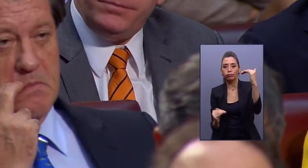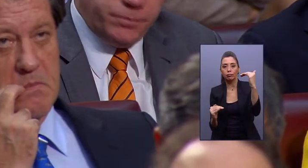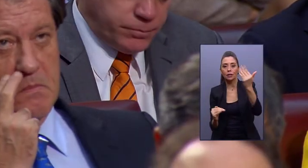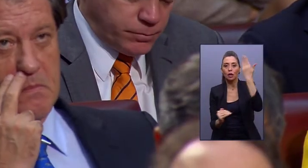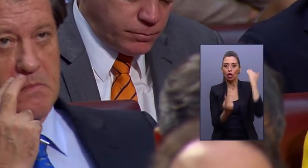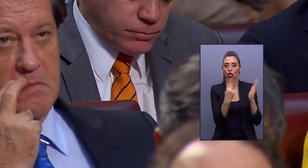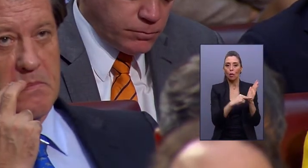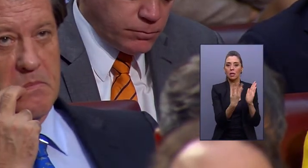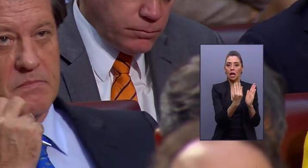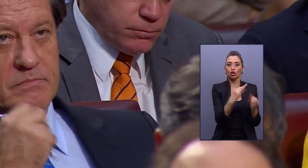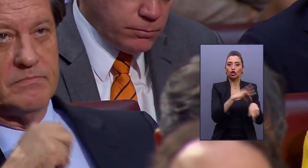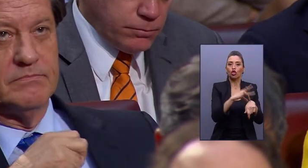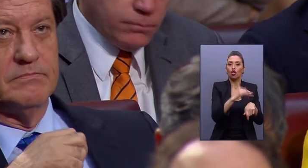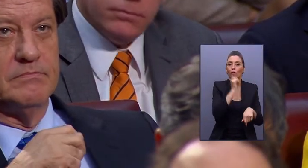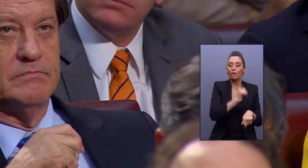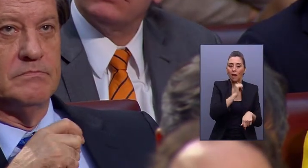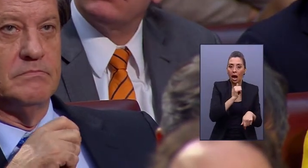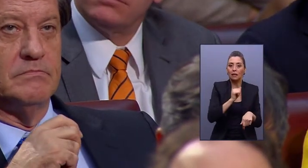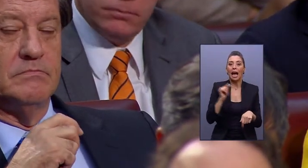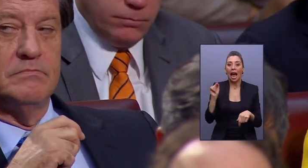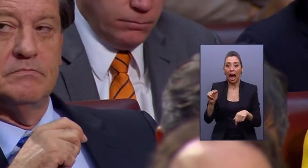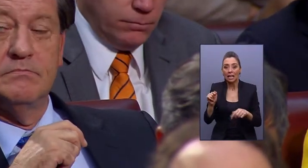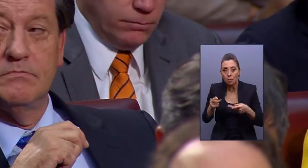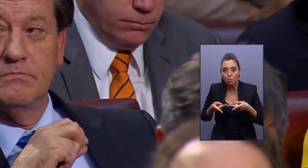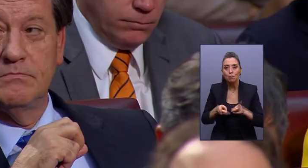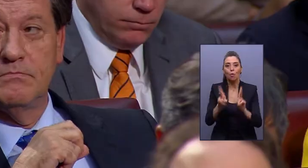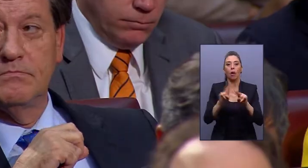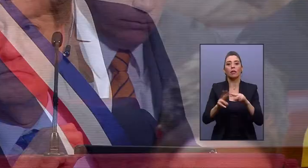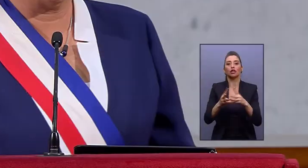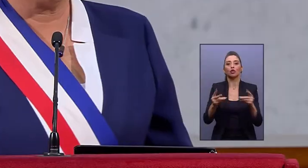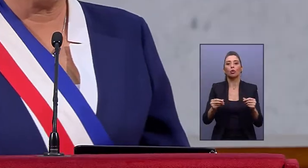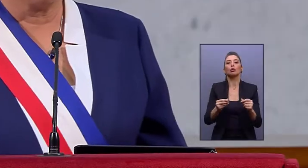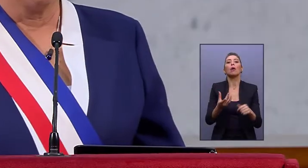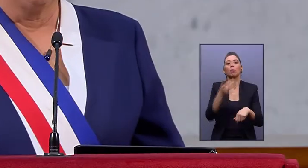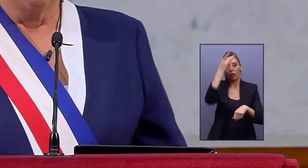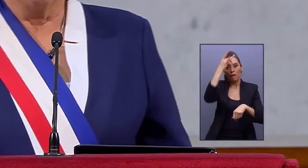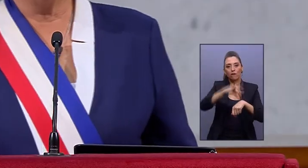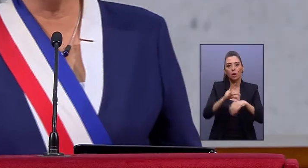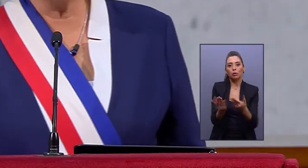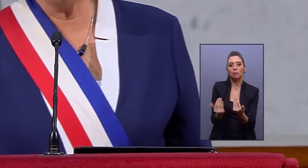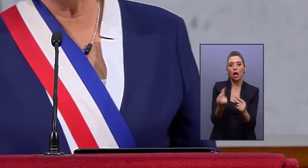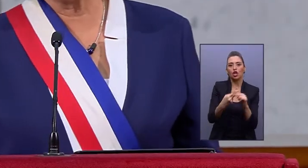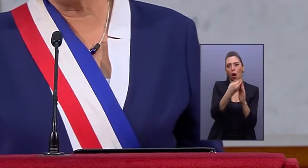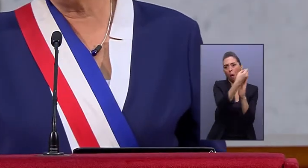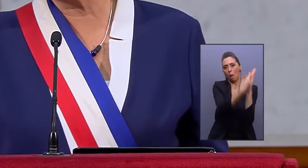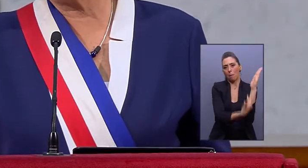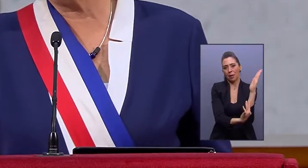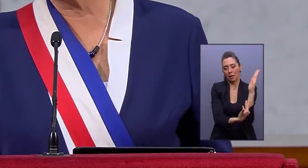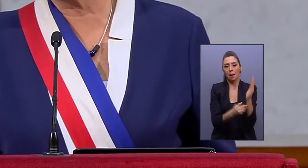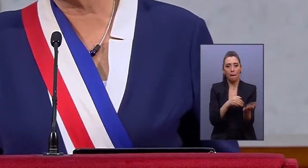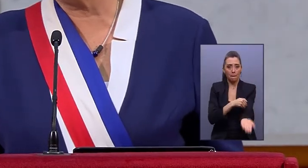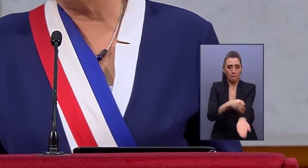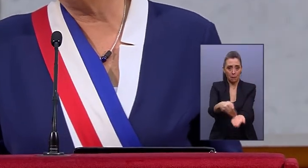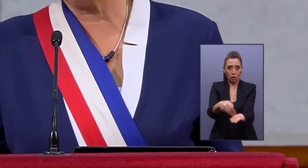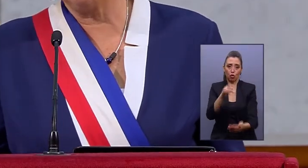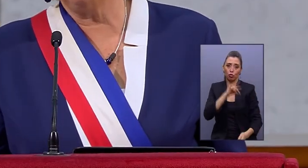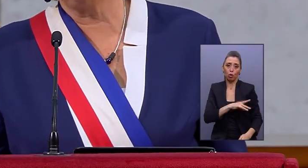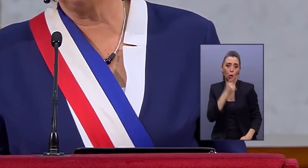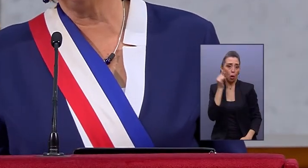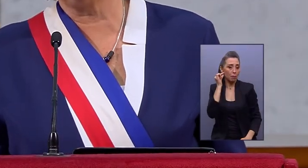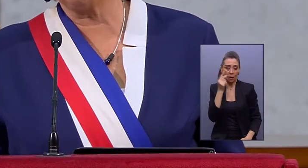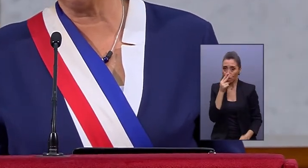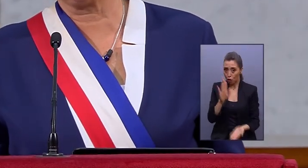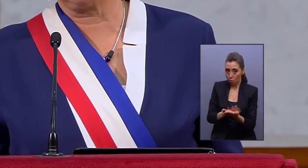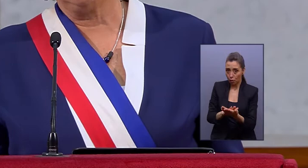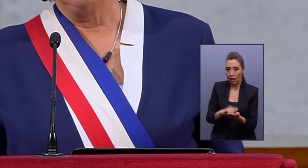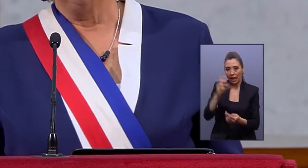año 2014. Y va a ser una palanca básica para resolver las listas de espera. Como millones de chilenas y chilenos han comprobado, creamos el